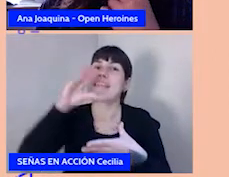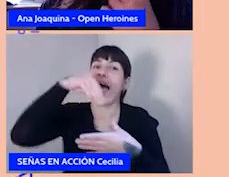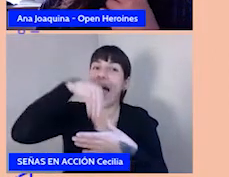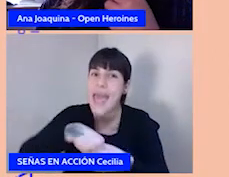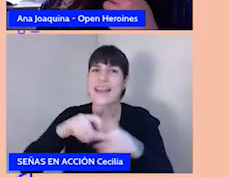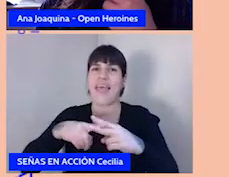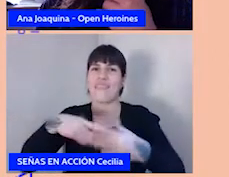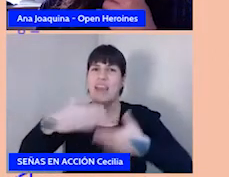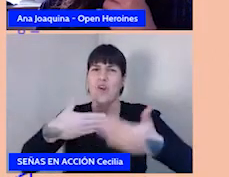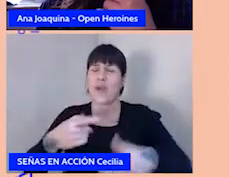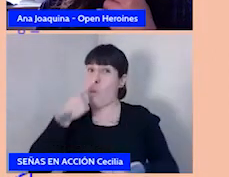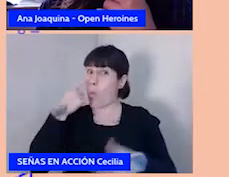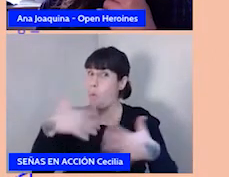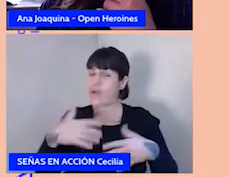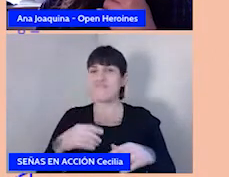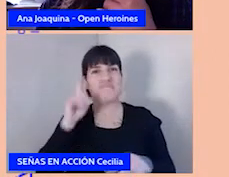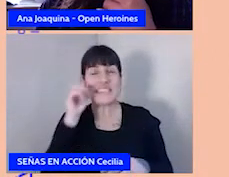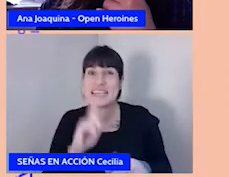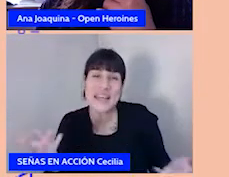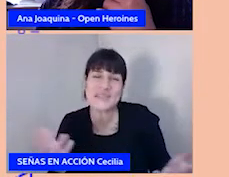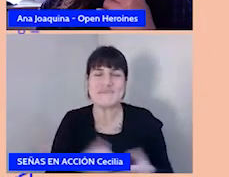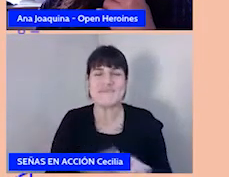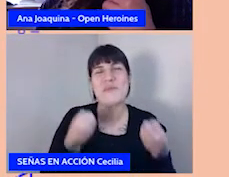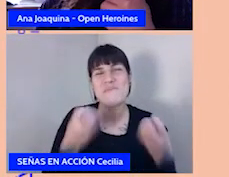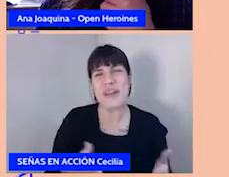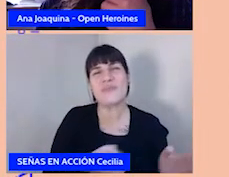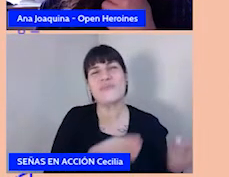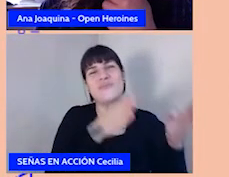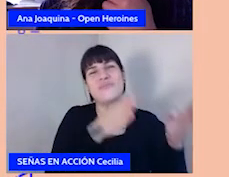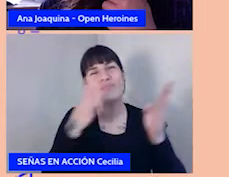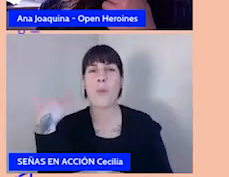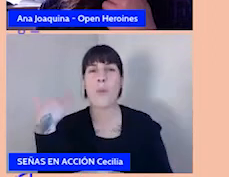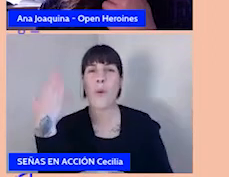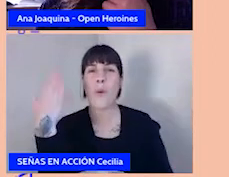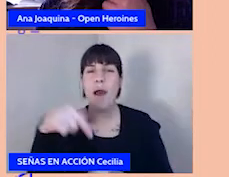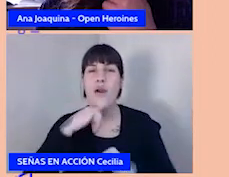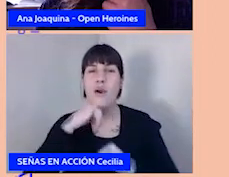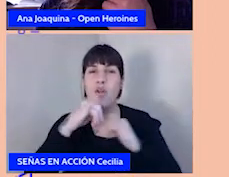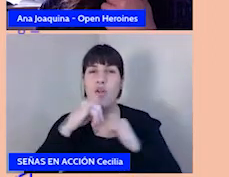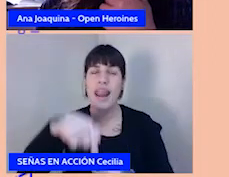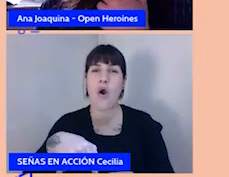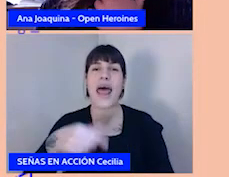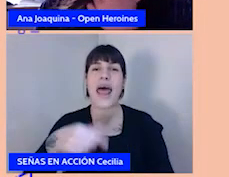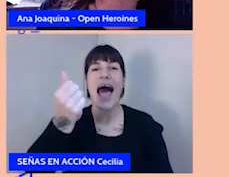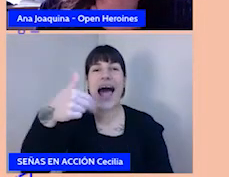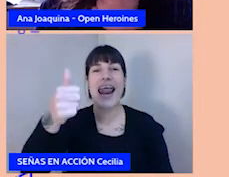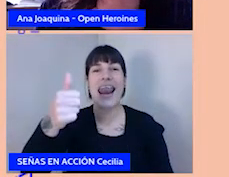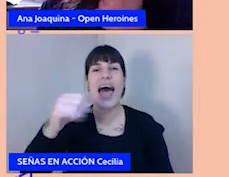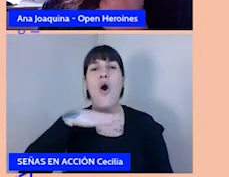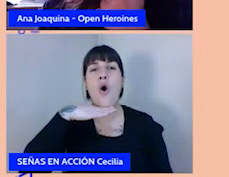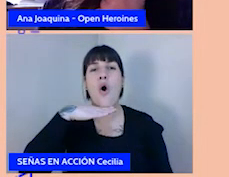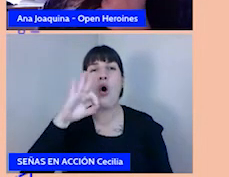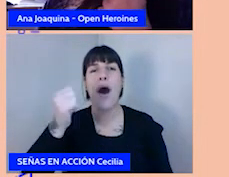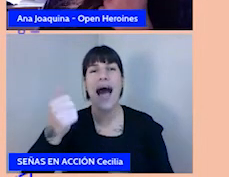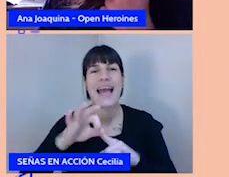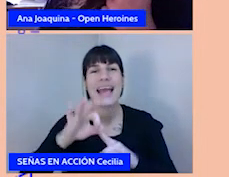bueno, es increíble. Le voy a pasar la palabra ahora igual a Ana Joaquina Ruiz para que nos